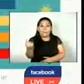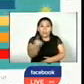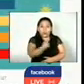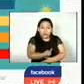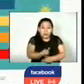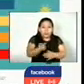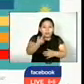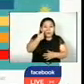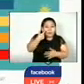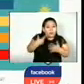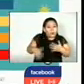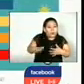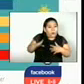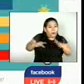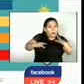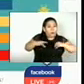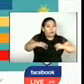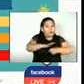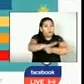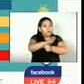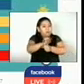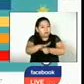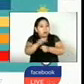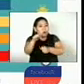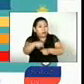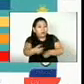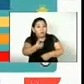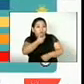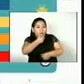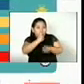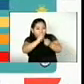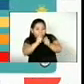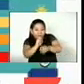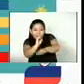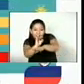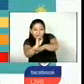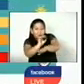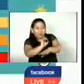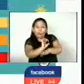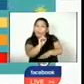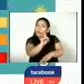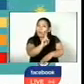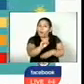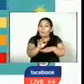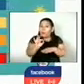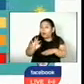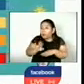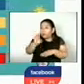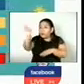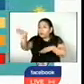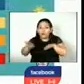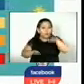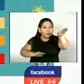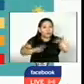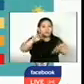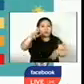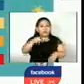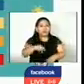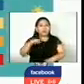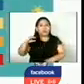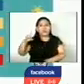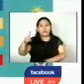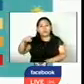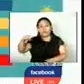enfrentan riesgos continuos debido a COVID-19 actualizamos nuestras recomendaciones de viaje para reflejar mejor los anuncios de la CDC